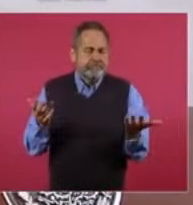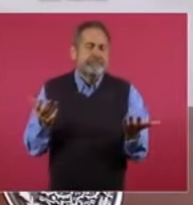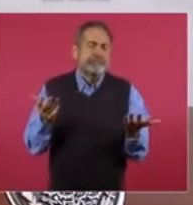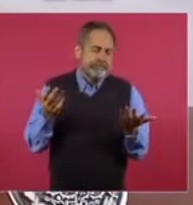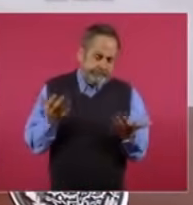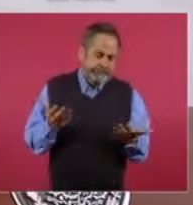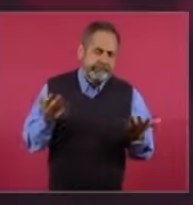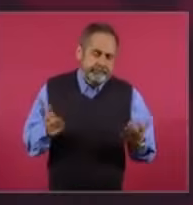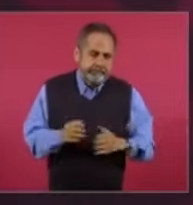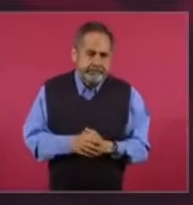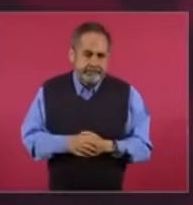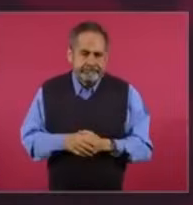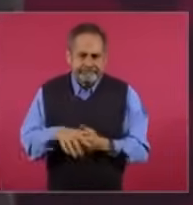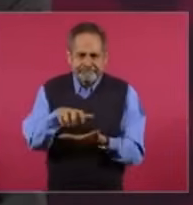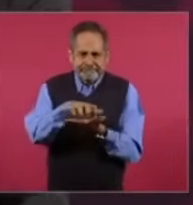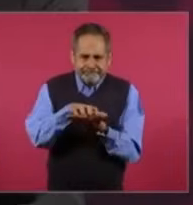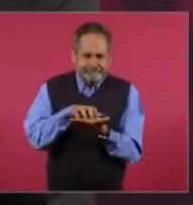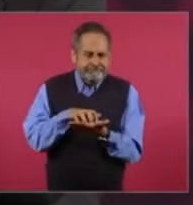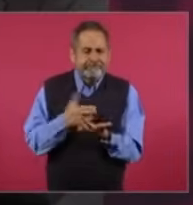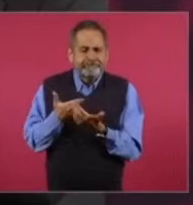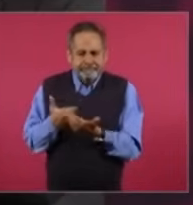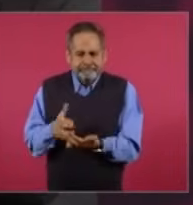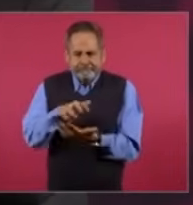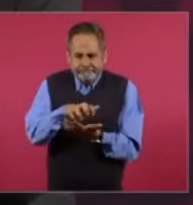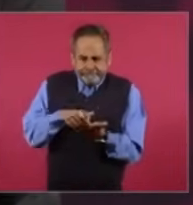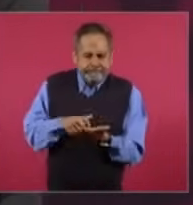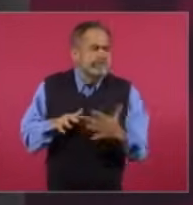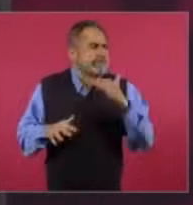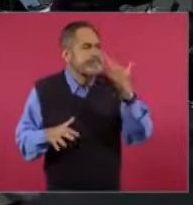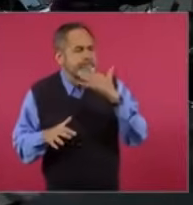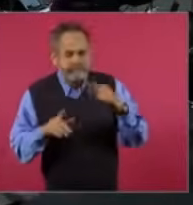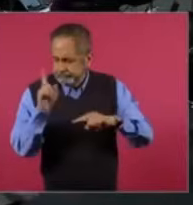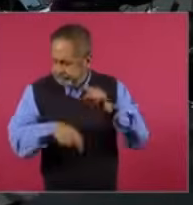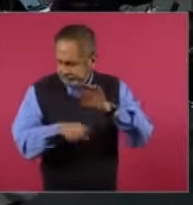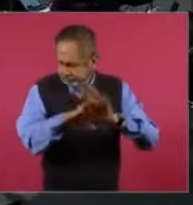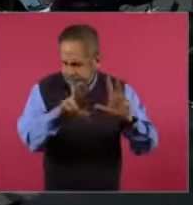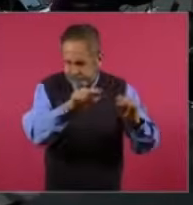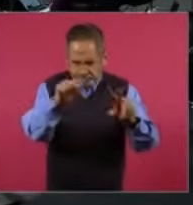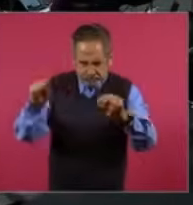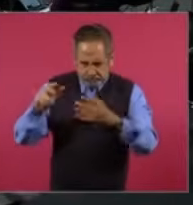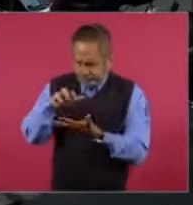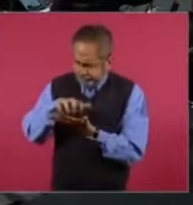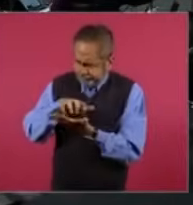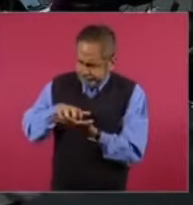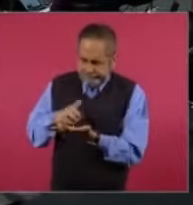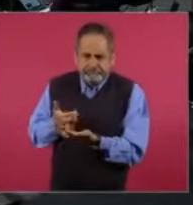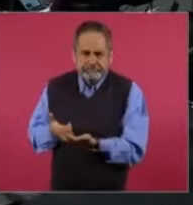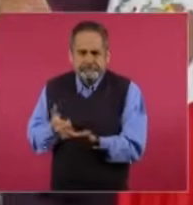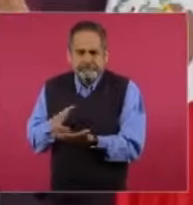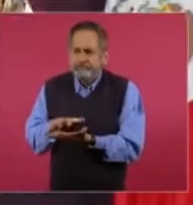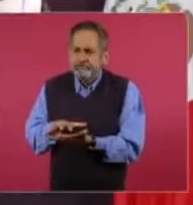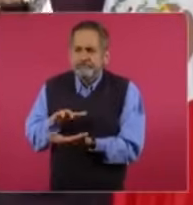con los ahorros, no permitiendo la corrupción, se ha logrado